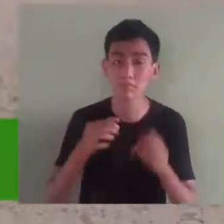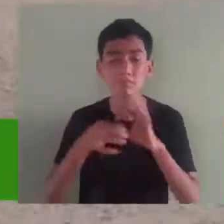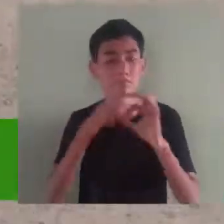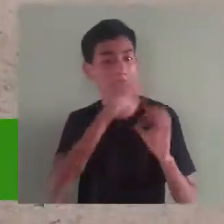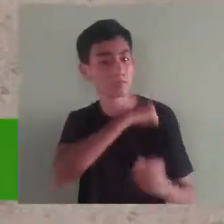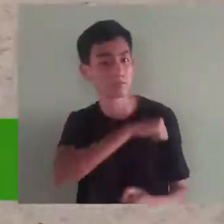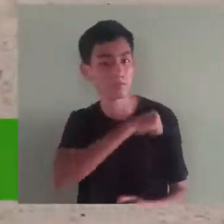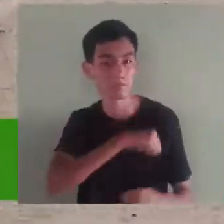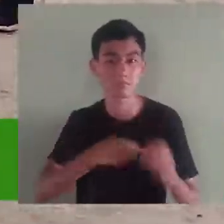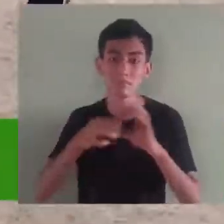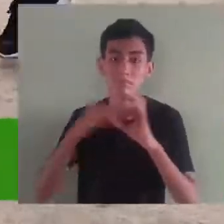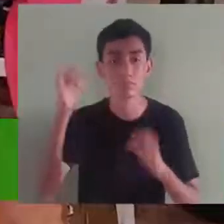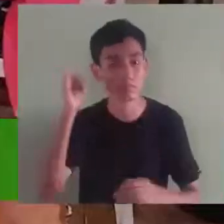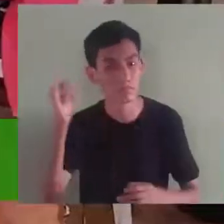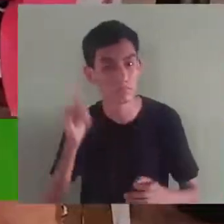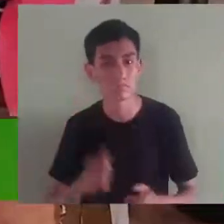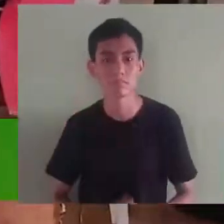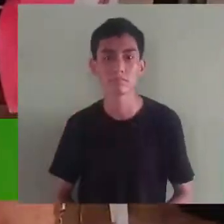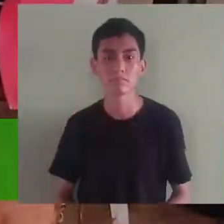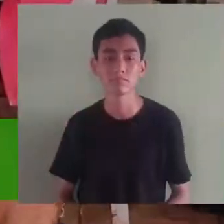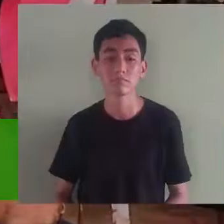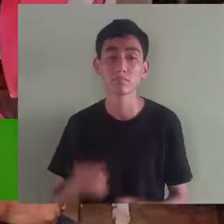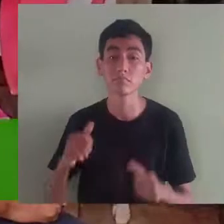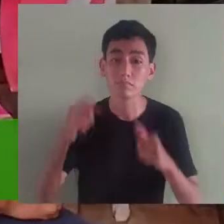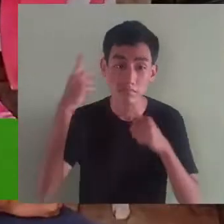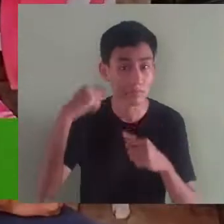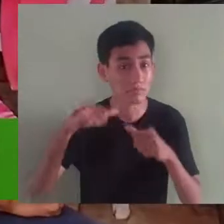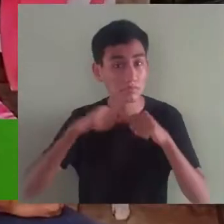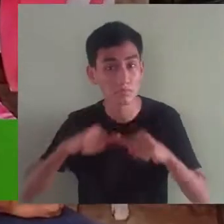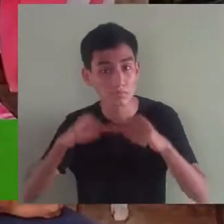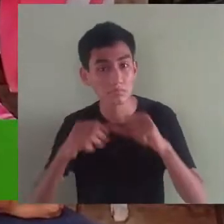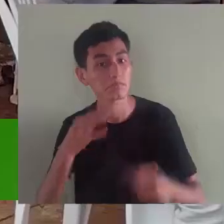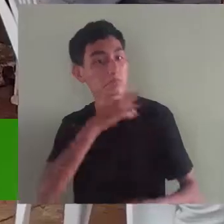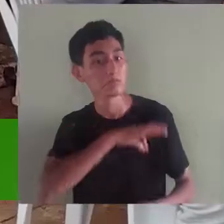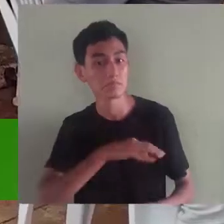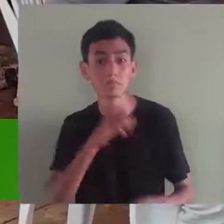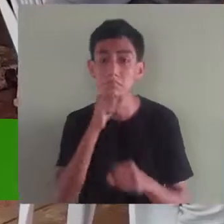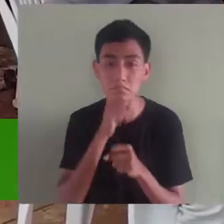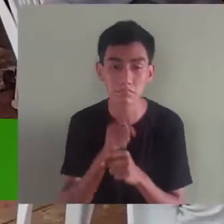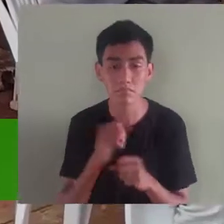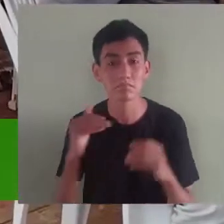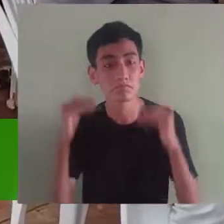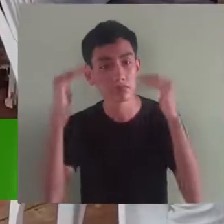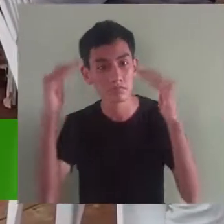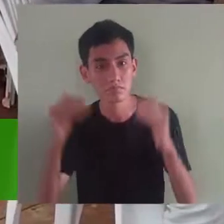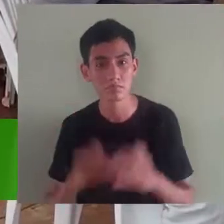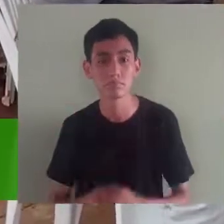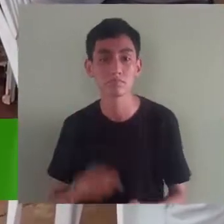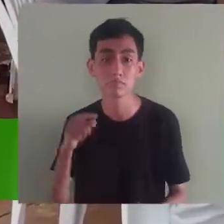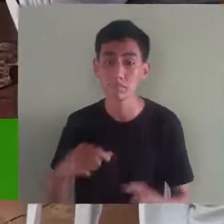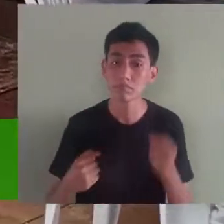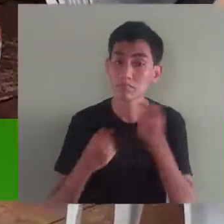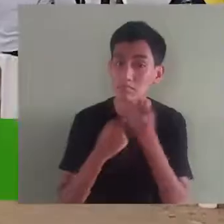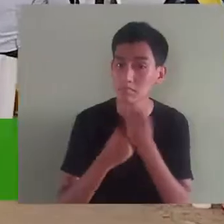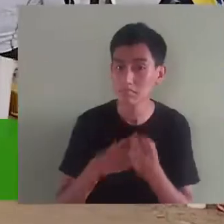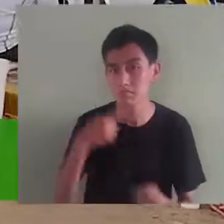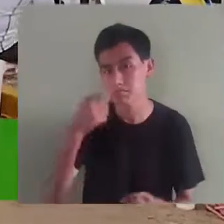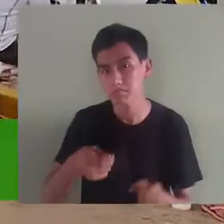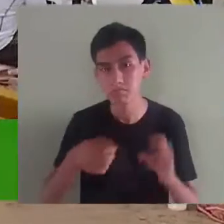alcaldesa, Berta Barbarán Busto. Sigue beneficiando a muchos adultos mayores pues, que buscan, ¿no?, este apoyo económico que otorga el